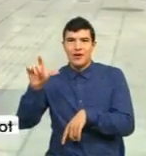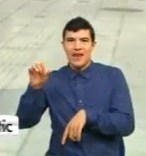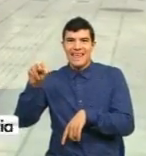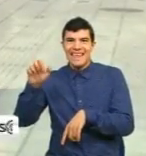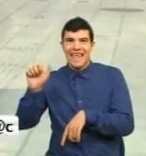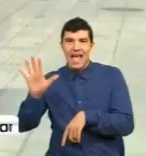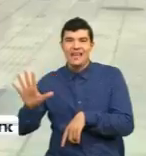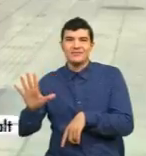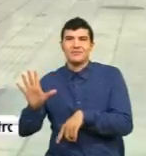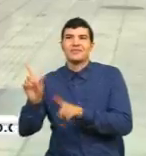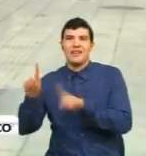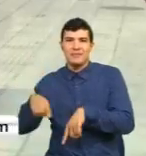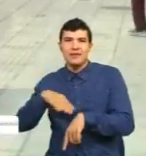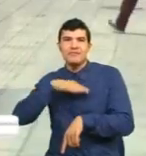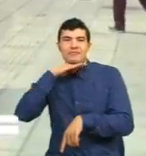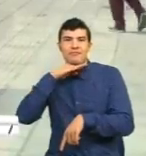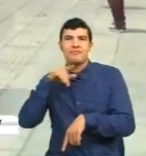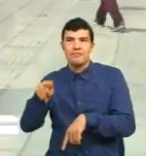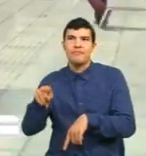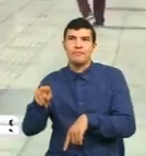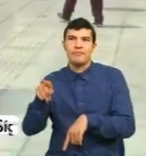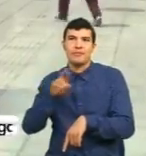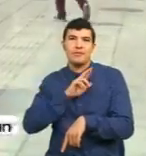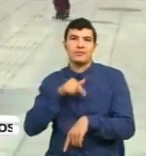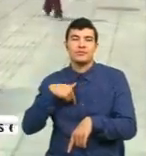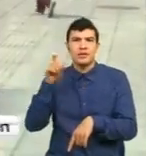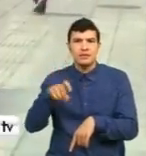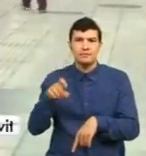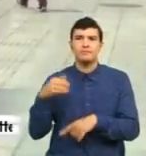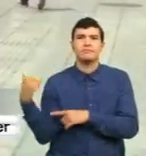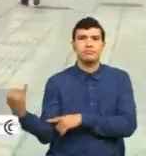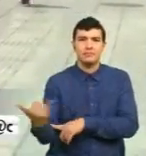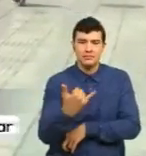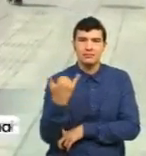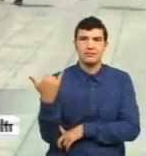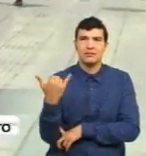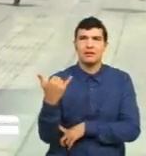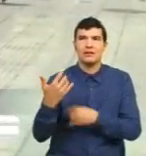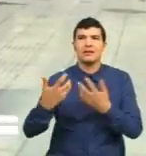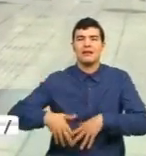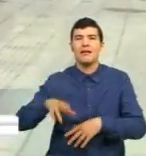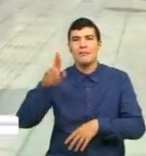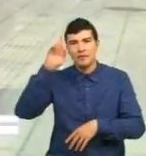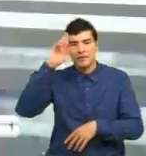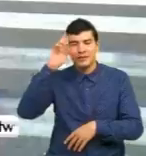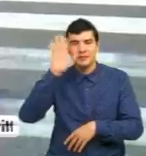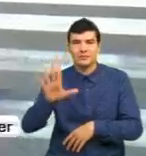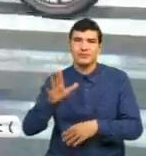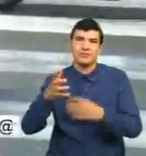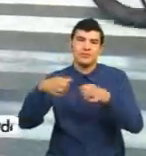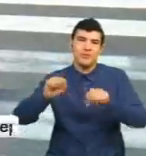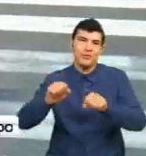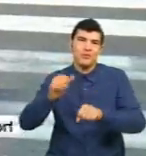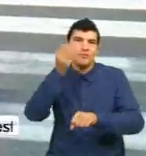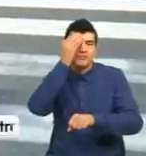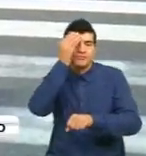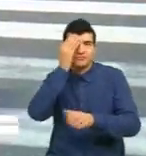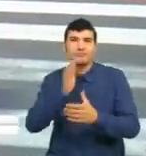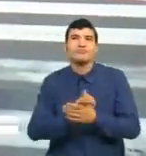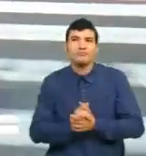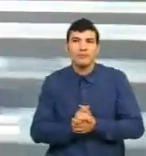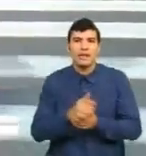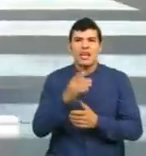llegar a cubrir esa gran demanda que entendemos que existe y que genera que se den este tipo de transportes. Entre 5 y